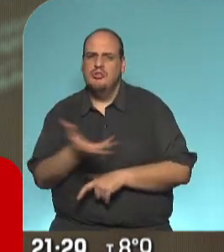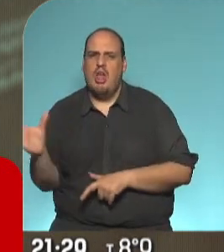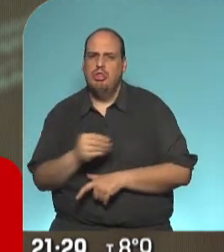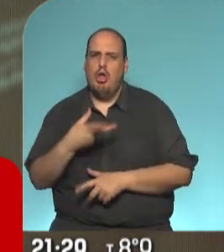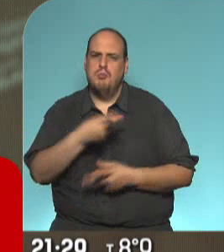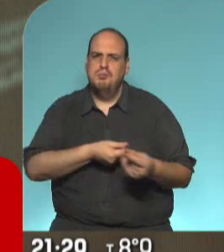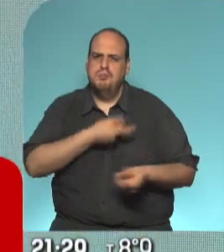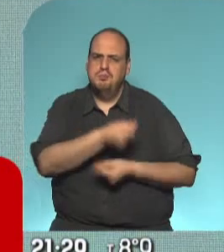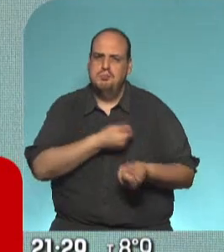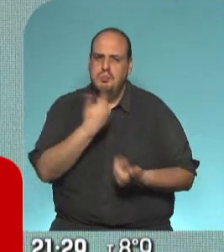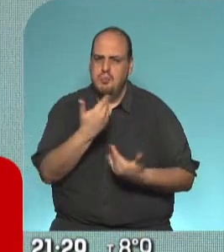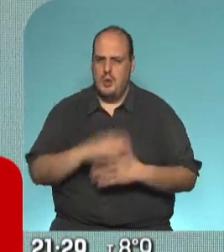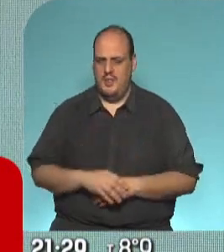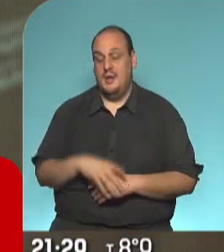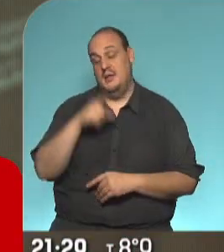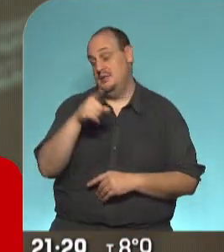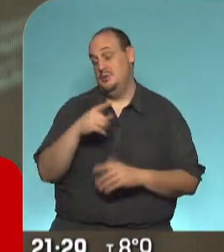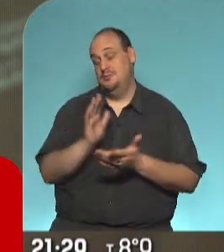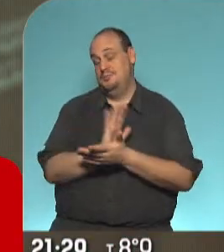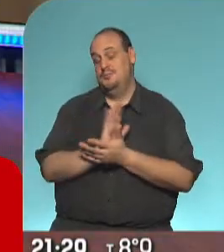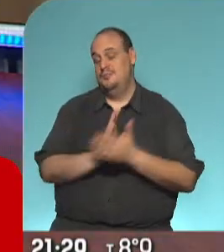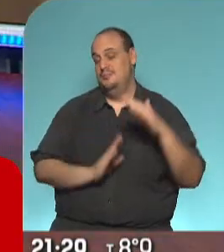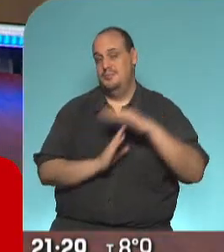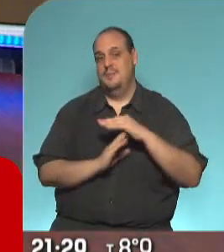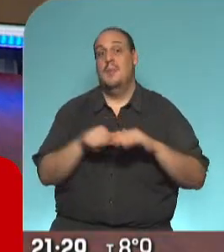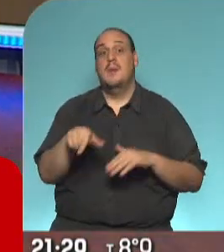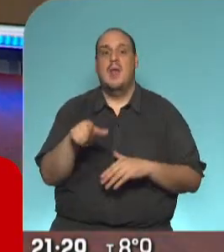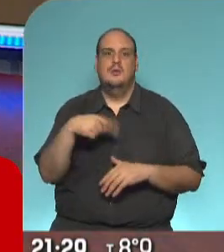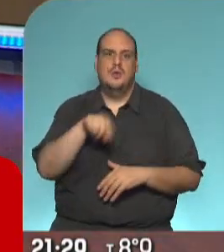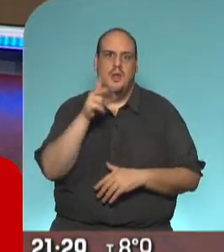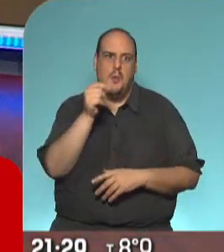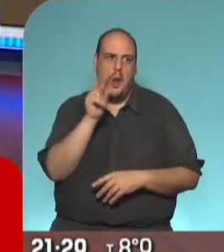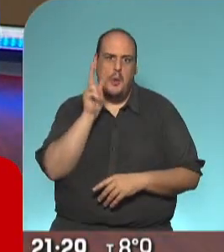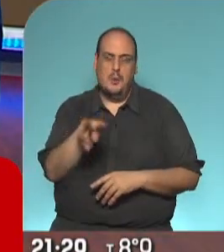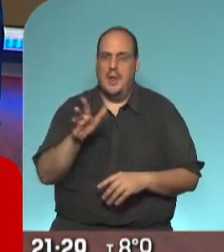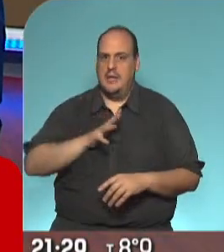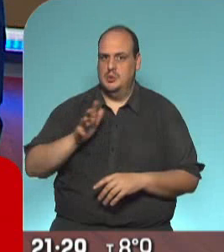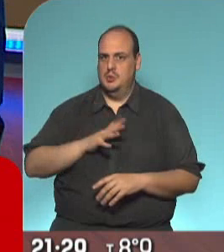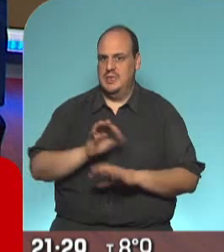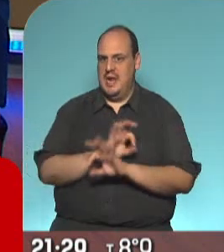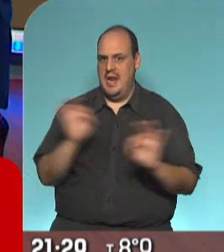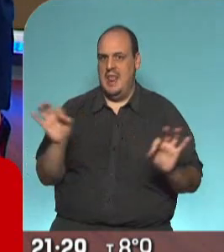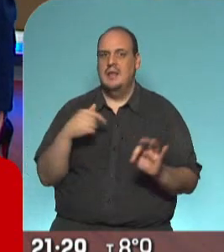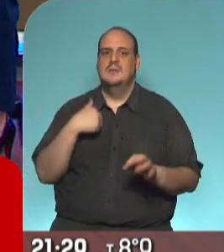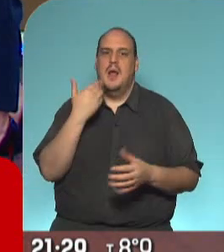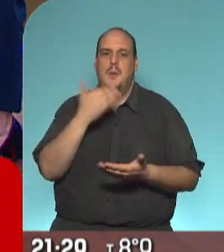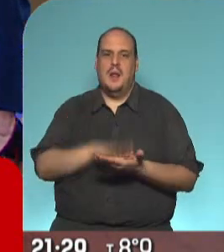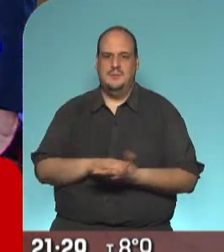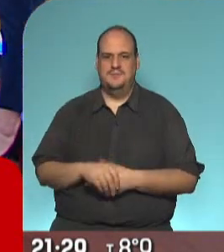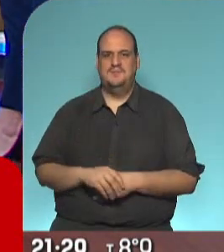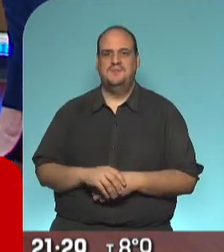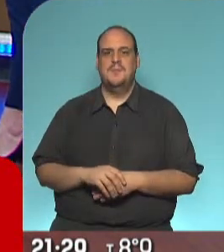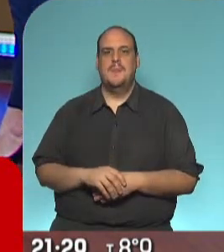esa aclaración, con que esa es premisa muy importante para que nadie se asuste cuando vea estos precios, vamos a comentarte exactamente de qué estamos hablando. Y bueno, como decíamos recién,